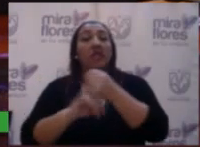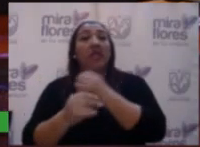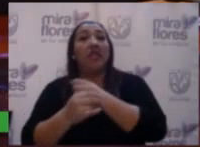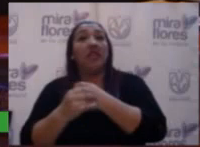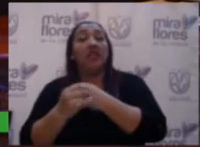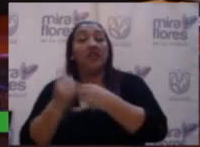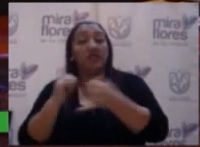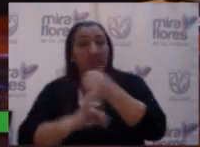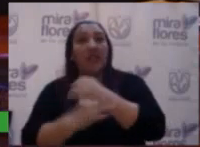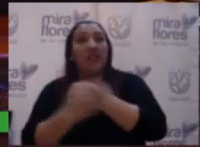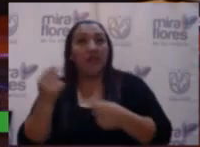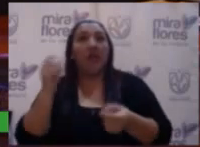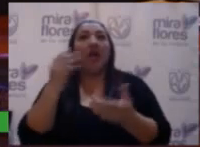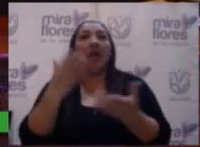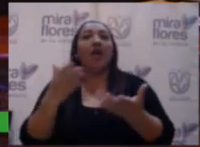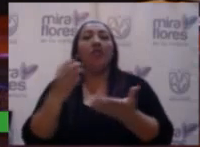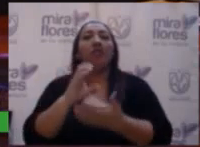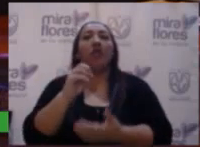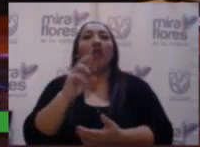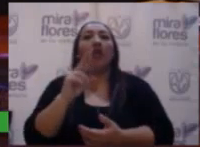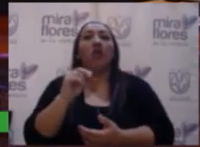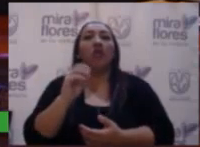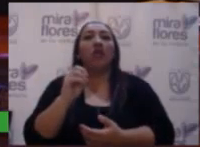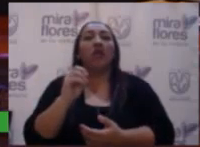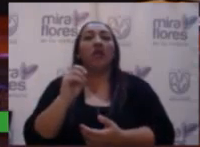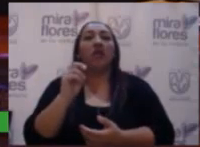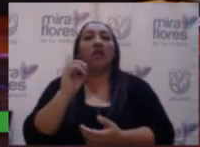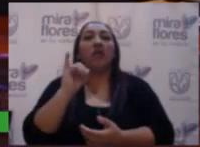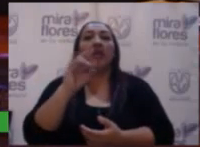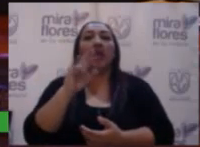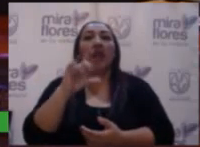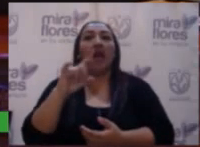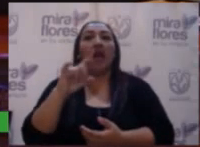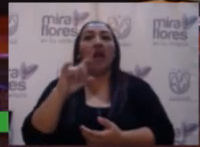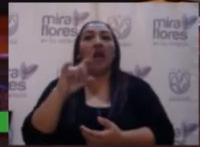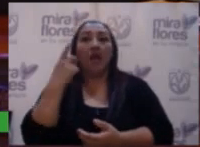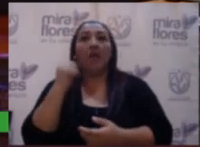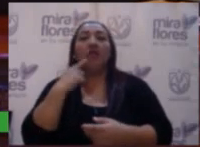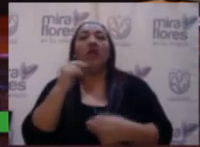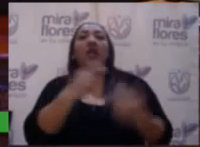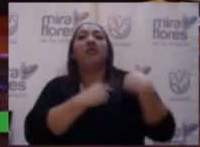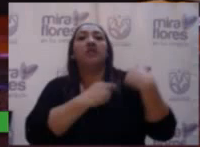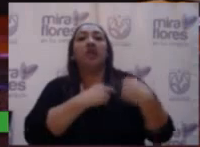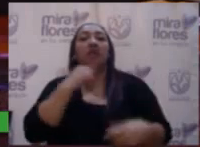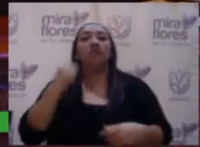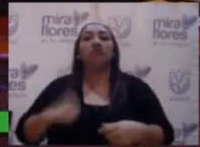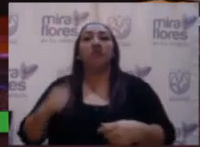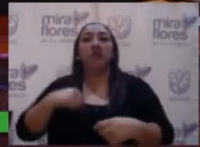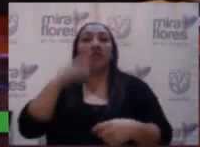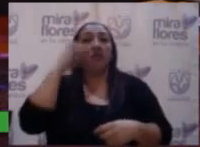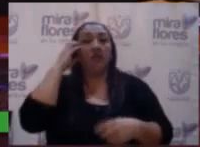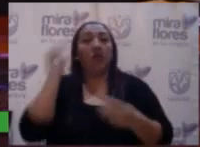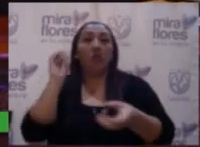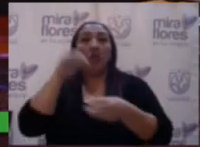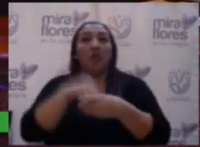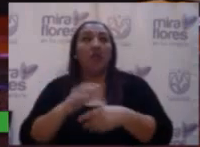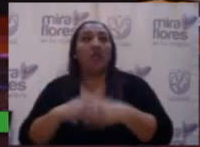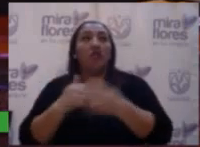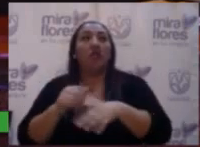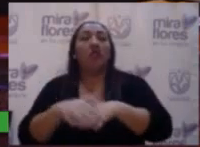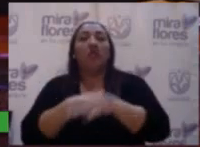inclusive a la ciudad de corp en la República de Irlanda para que representación de la municipalidad de Miraflores participe como parte de la